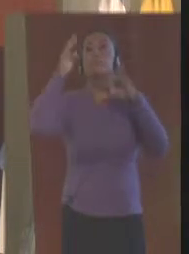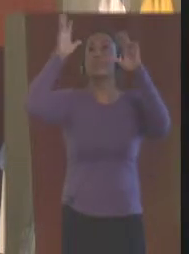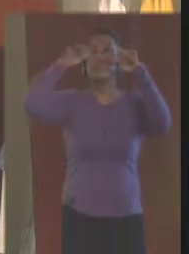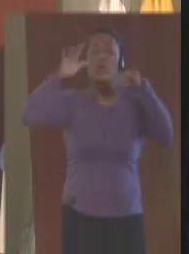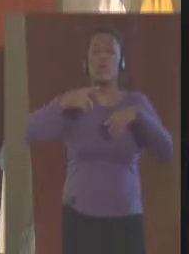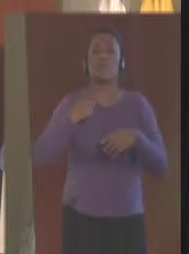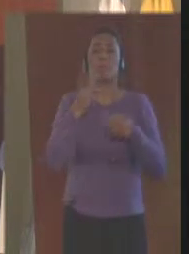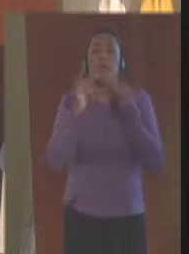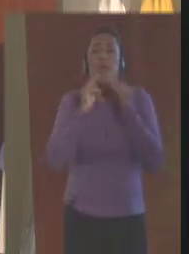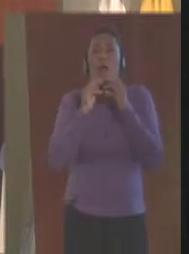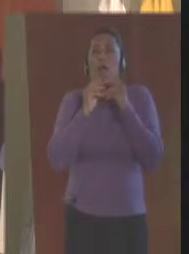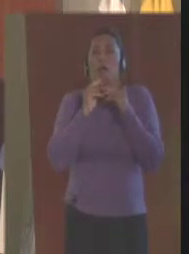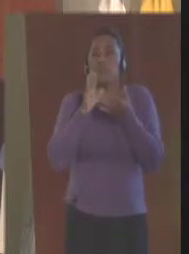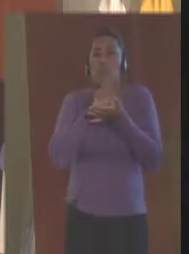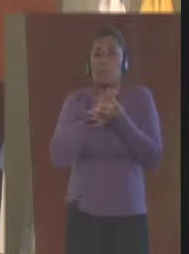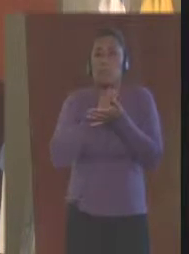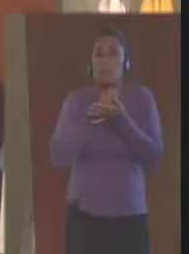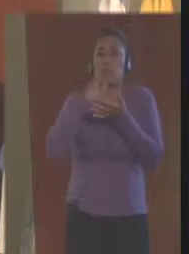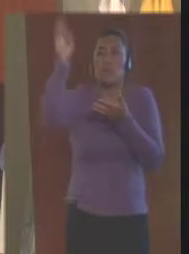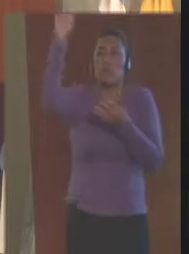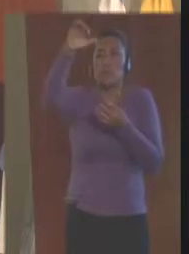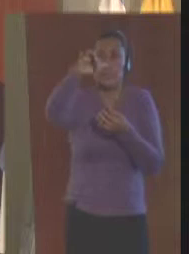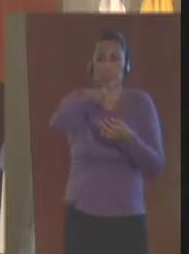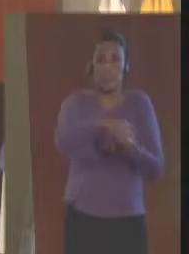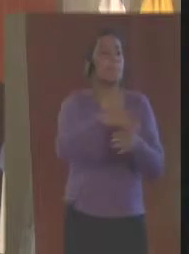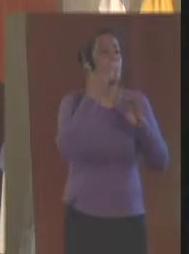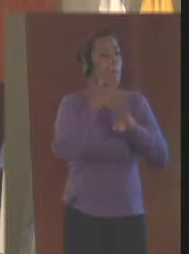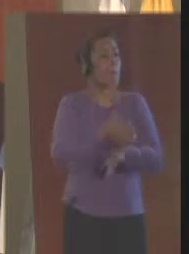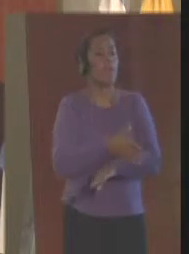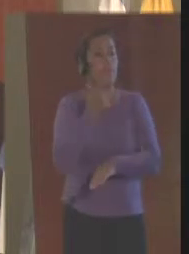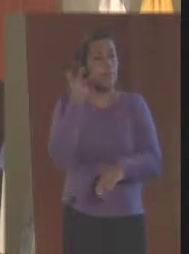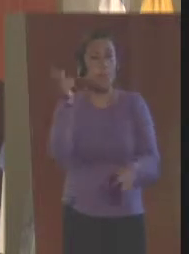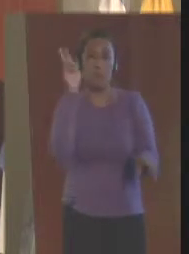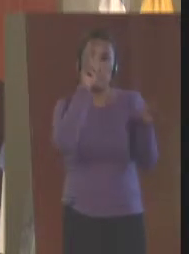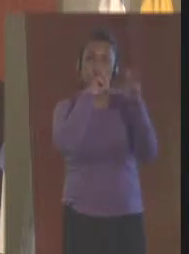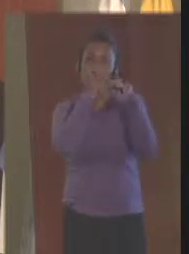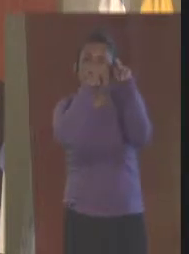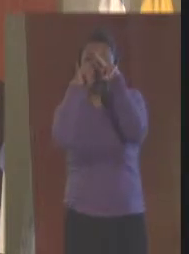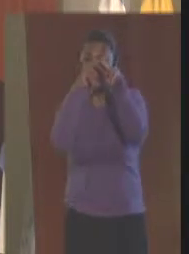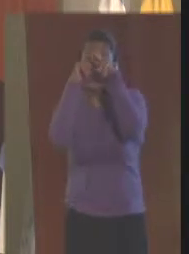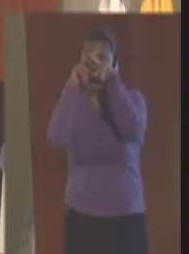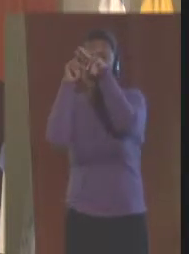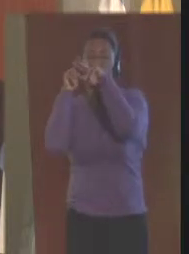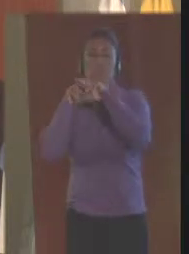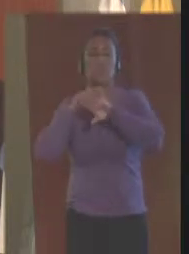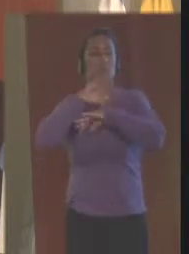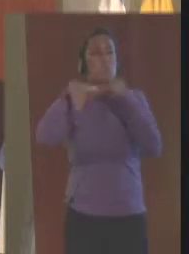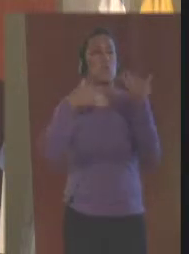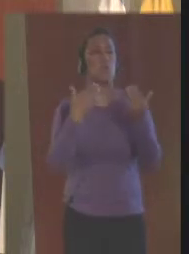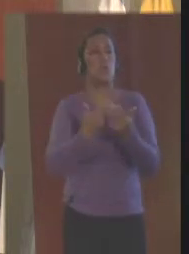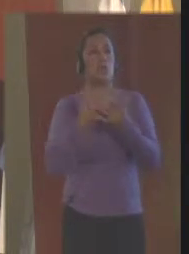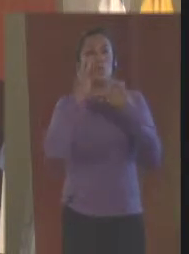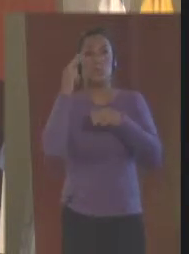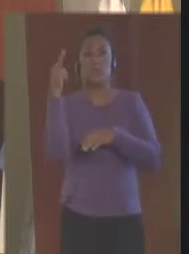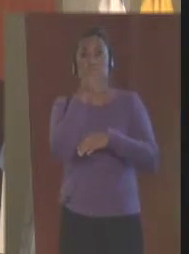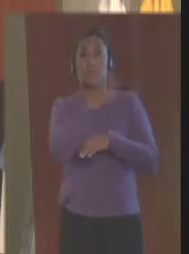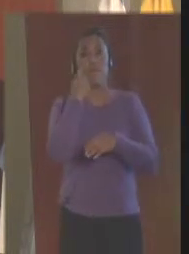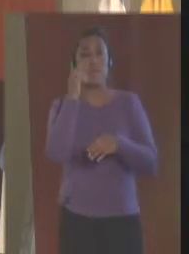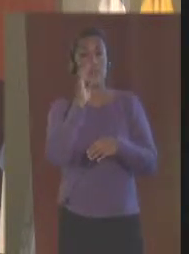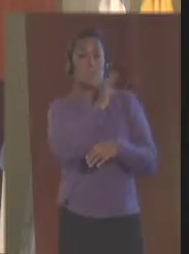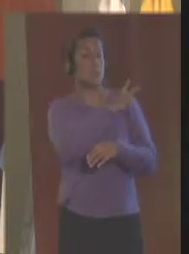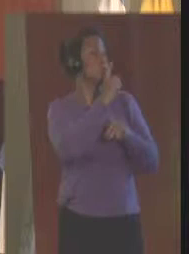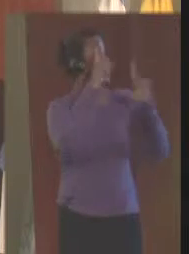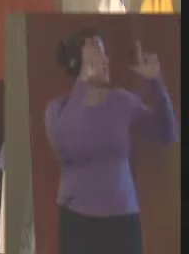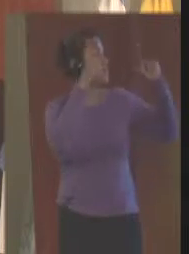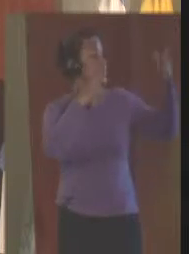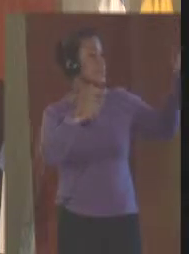humedad, aceleración de formación, etcétera, etcétera. Tenemos ya una metodología y si observamos en este cuadro, rápidamente ahí